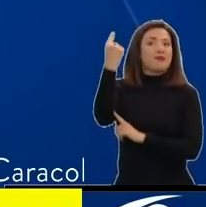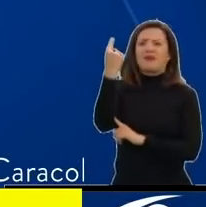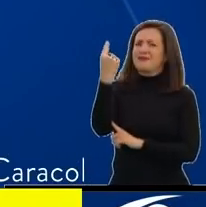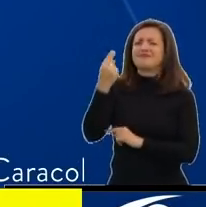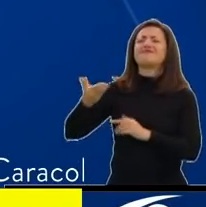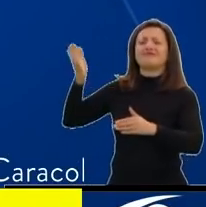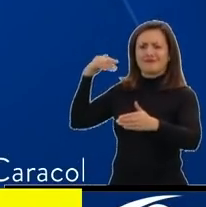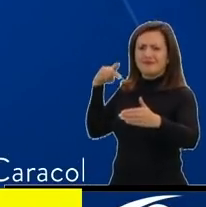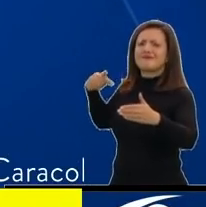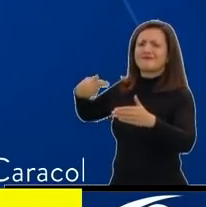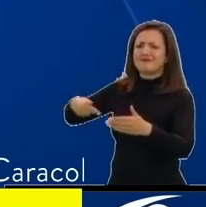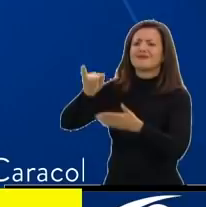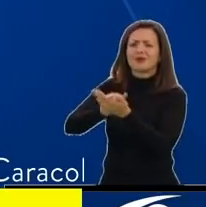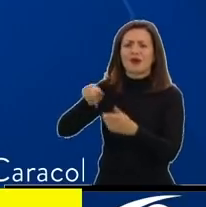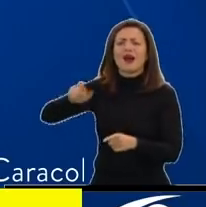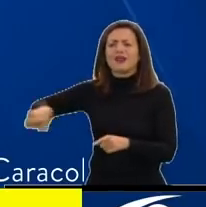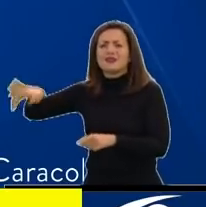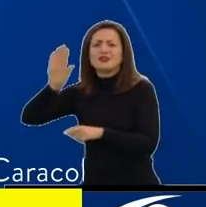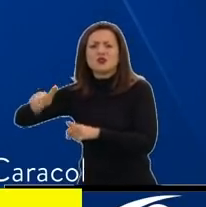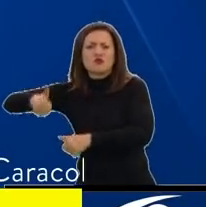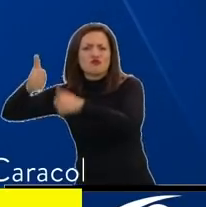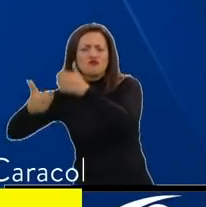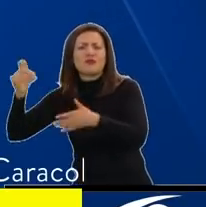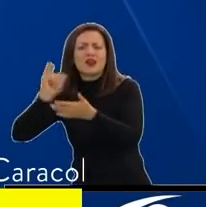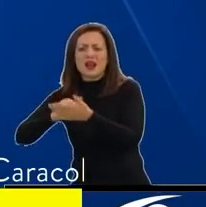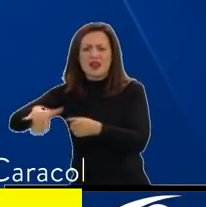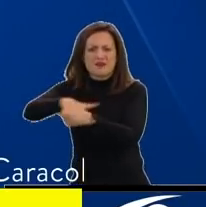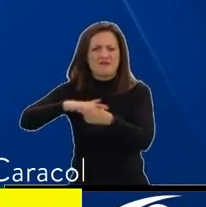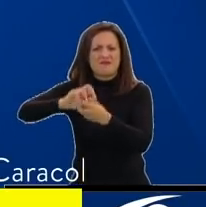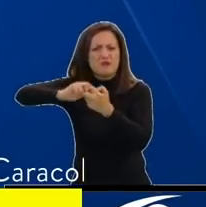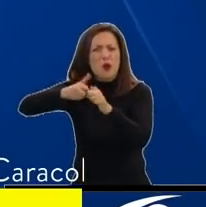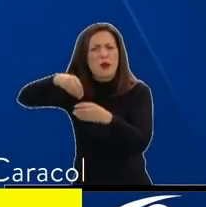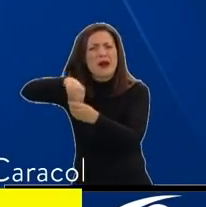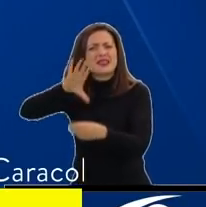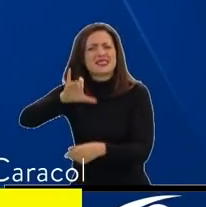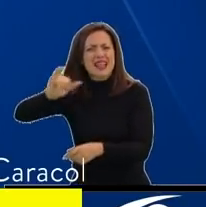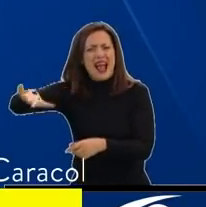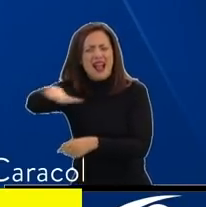la autoridad ocurre en la capital vallecaucana. Muchos de ellos deben realizar